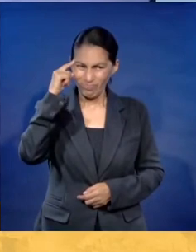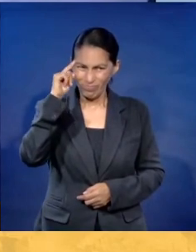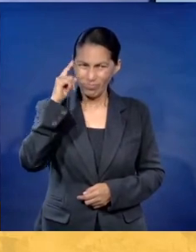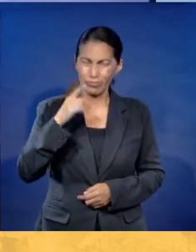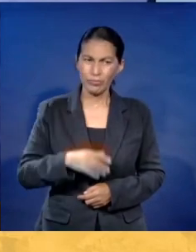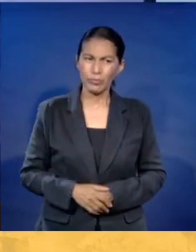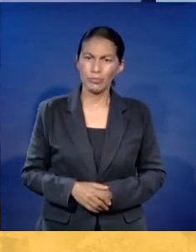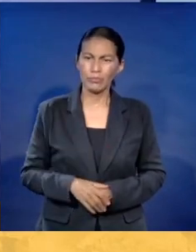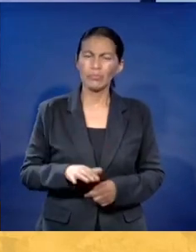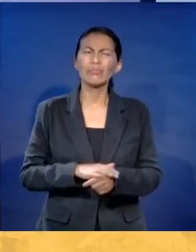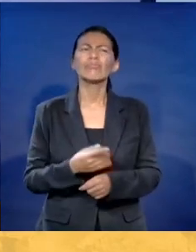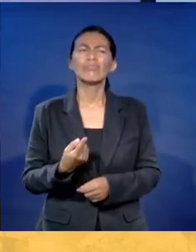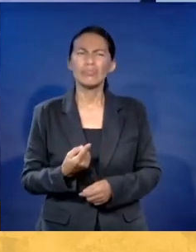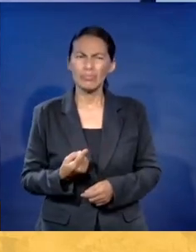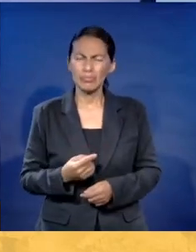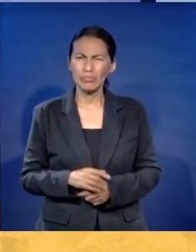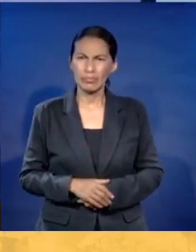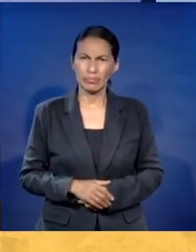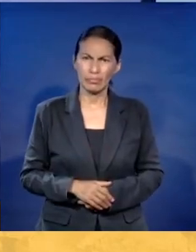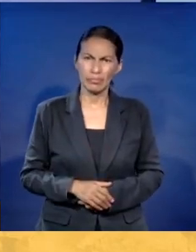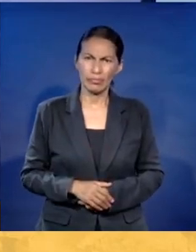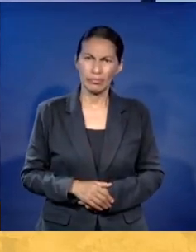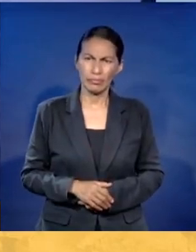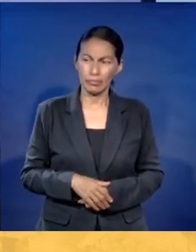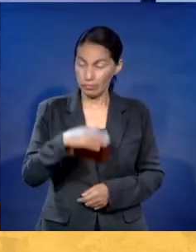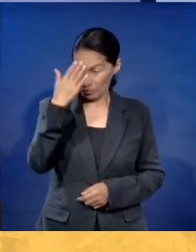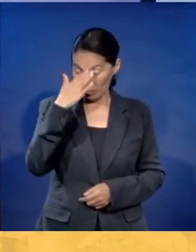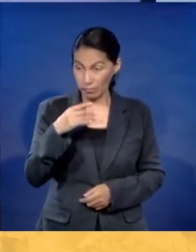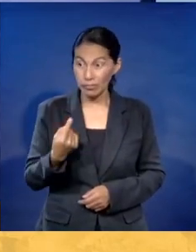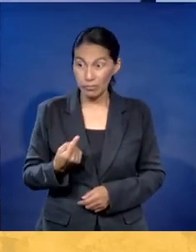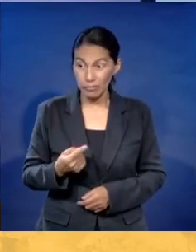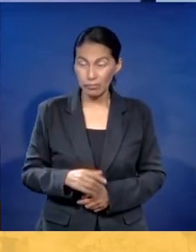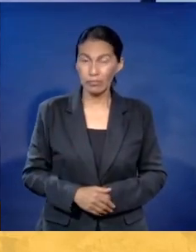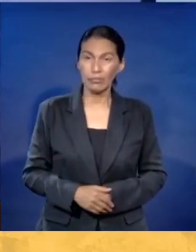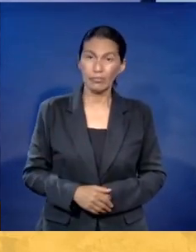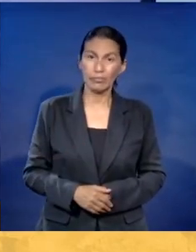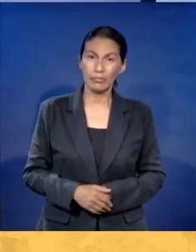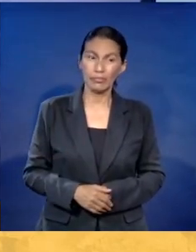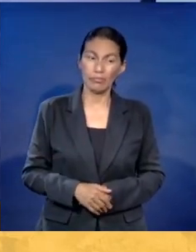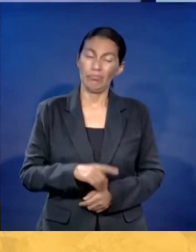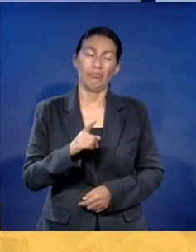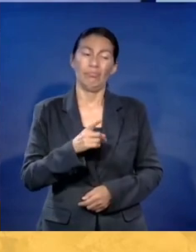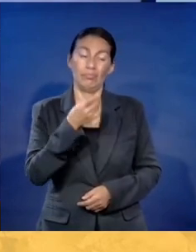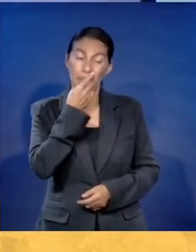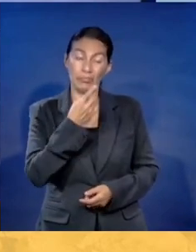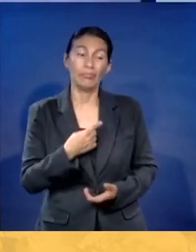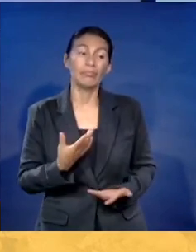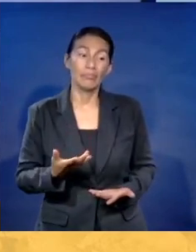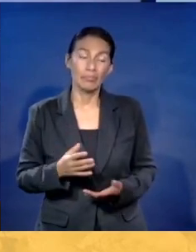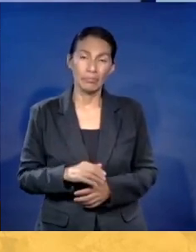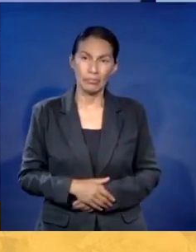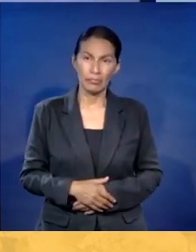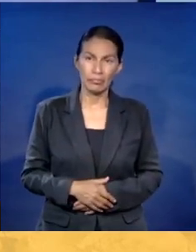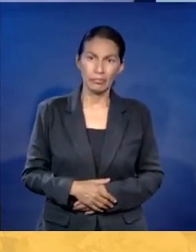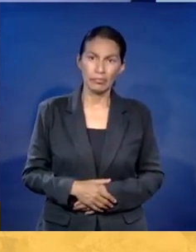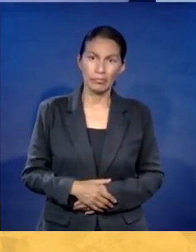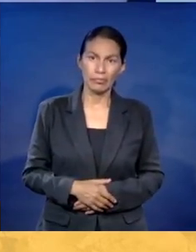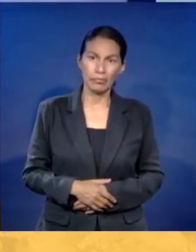Y por qué sabes por qué no dime de una vez